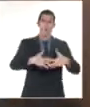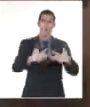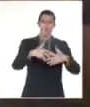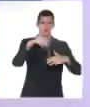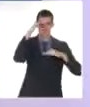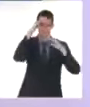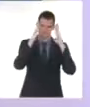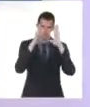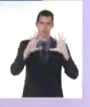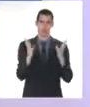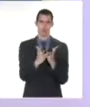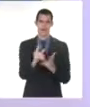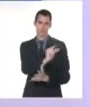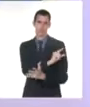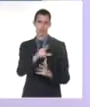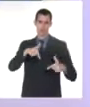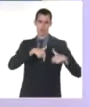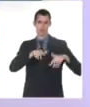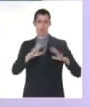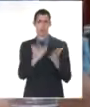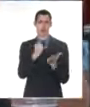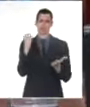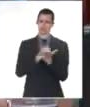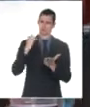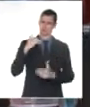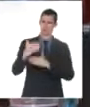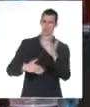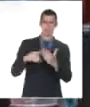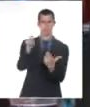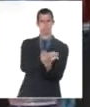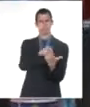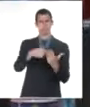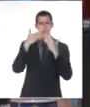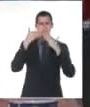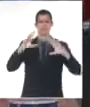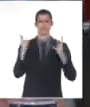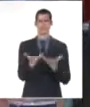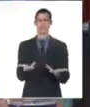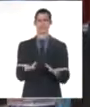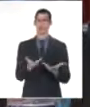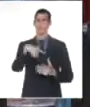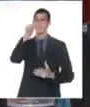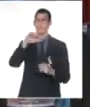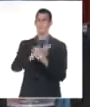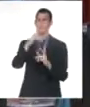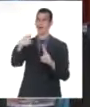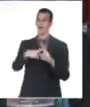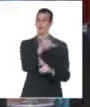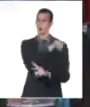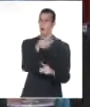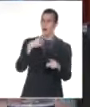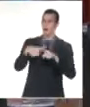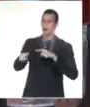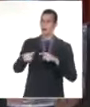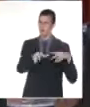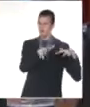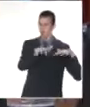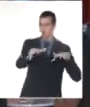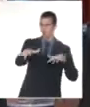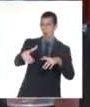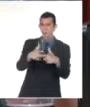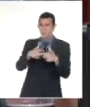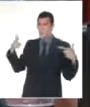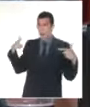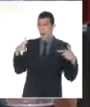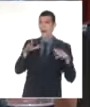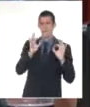triunfo electoral reciente. Afirmó igualmente que no hay un evento de movilización masiva y popular en Cuba como el Día Internacional